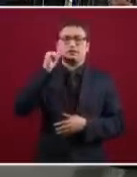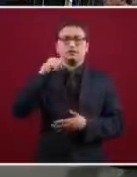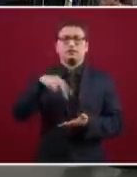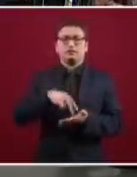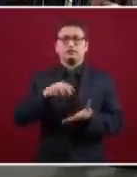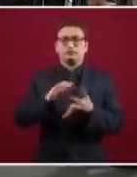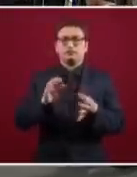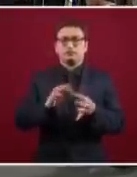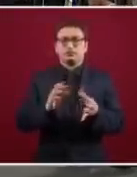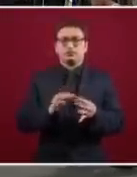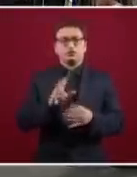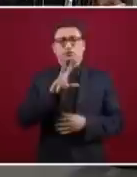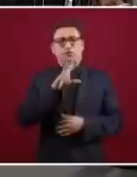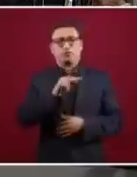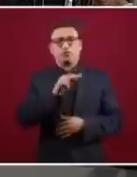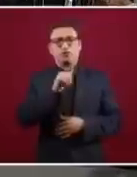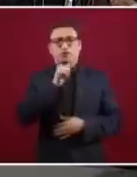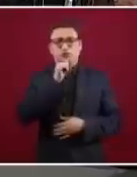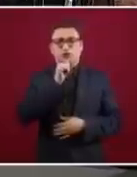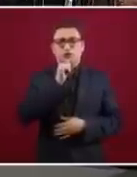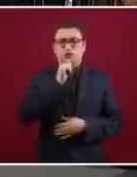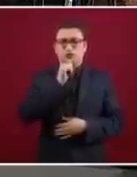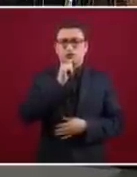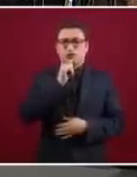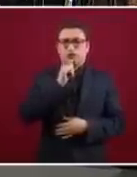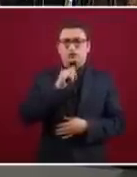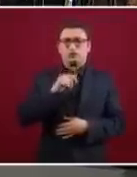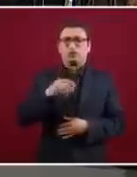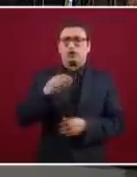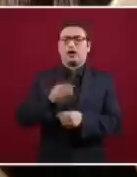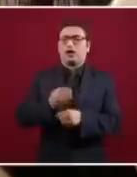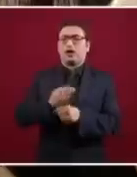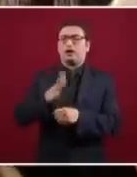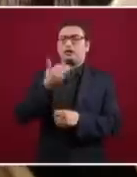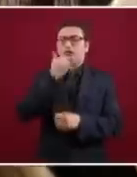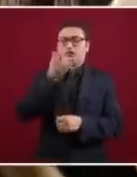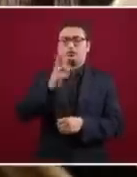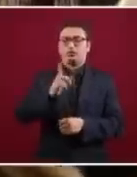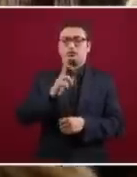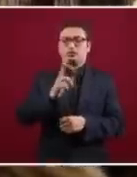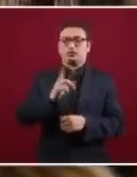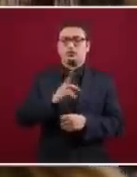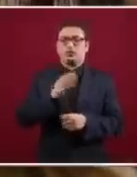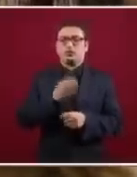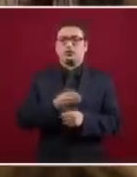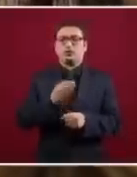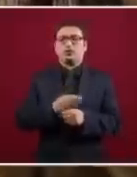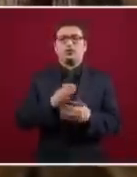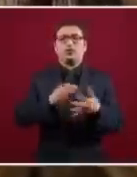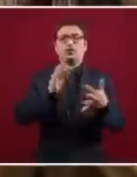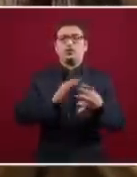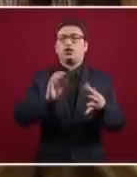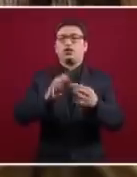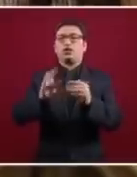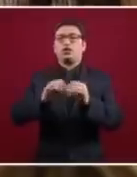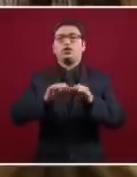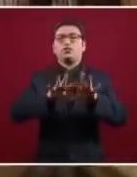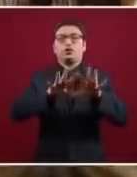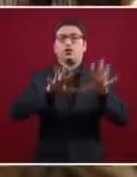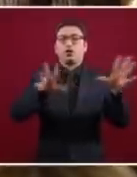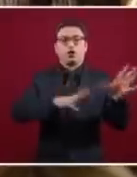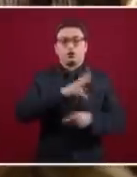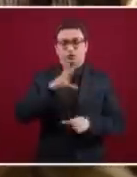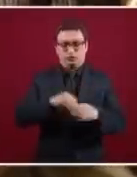no no se estableció no no no no vamos a dejar ningún cabo suelto